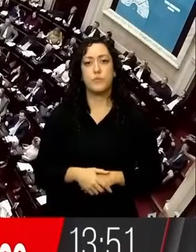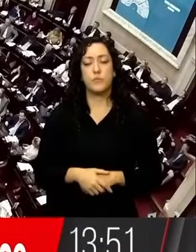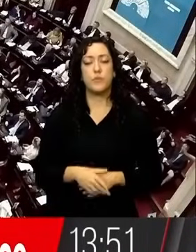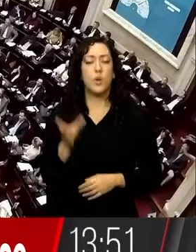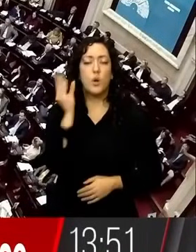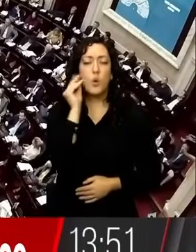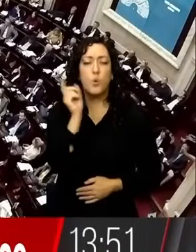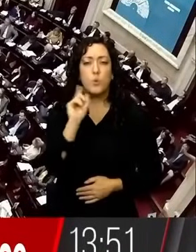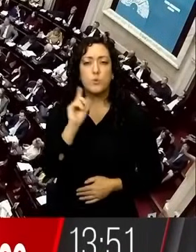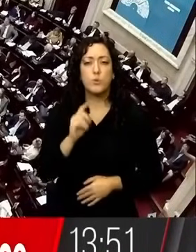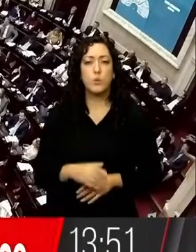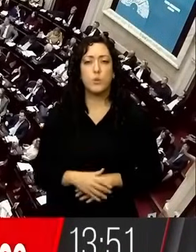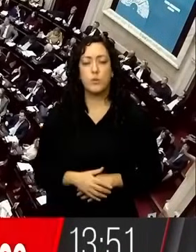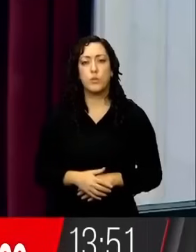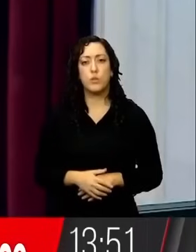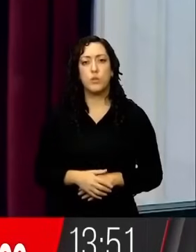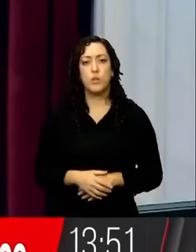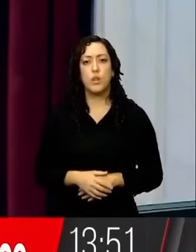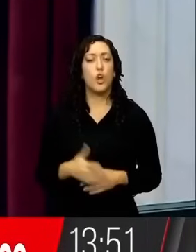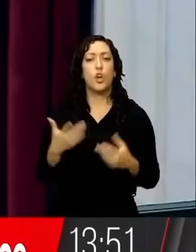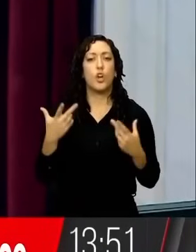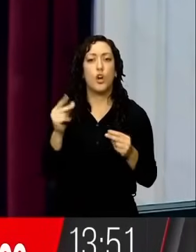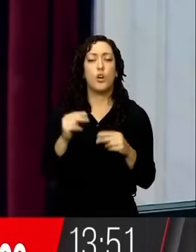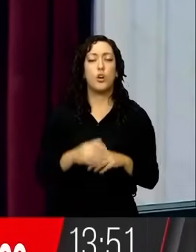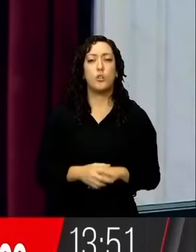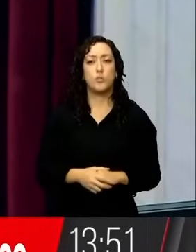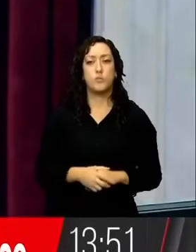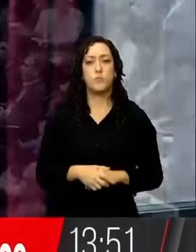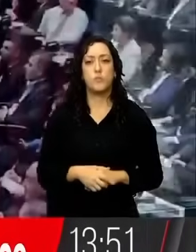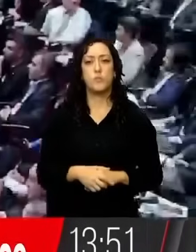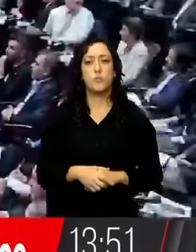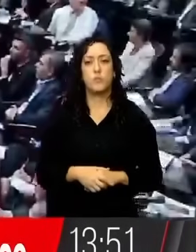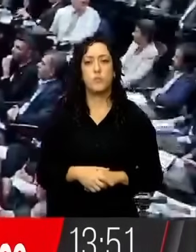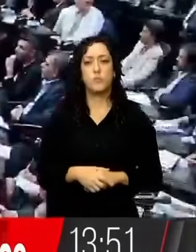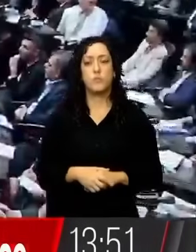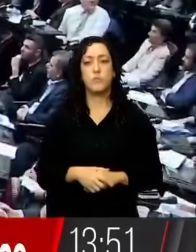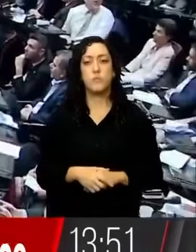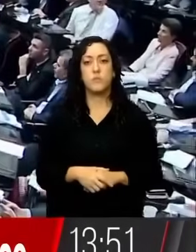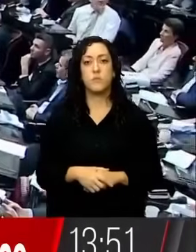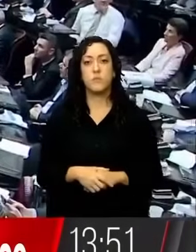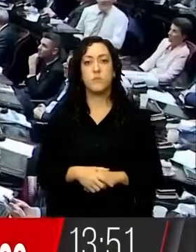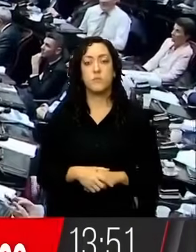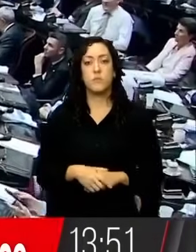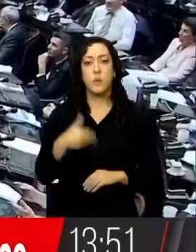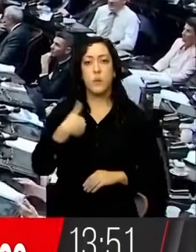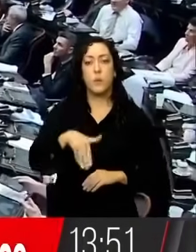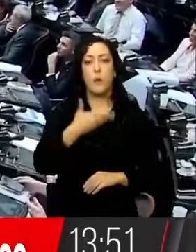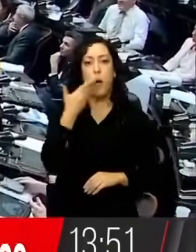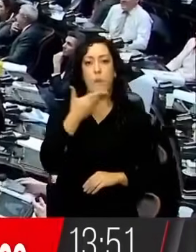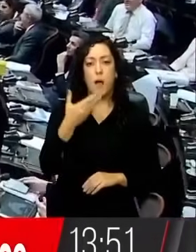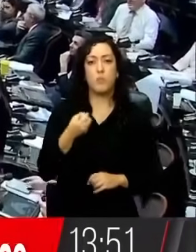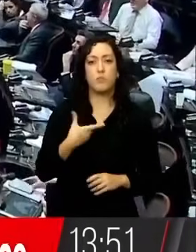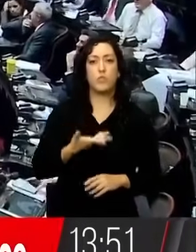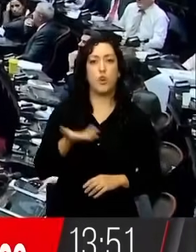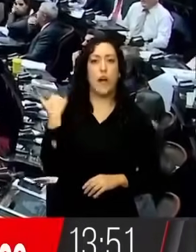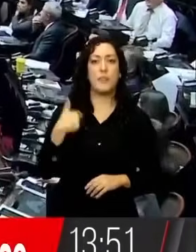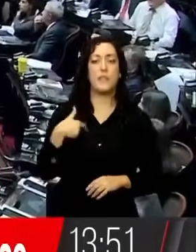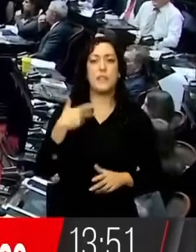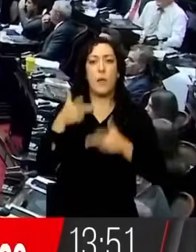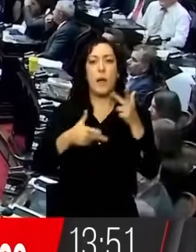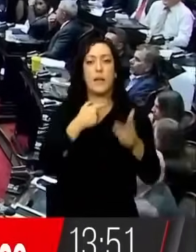No escucho, diputada. Negativo. Negativo. Voy a hablar, Martín, porque yo quería hablar y no